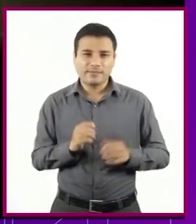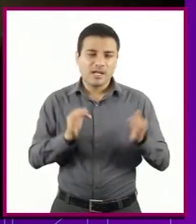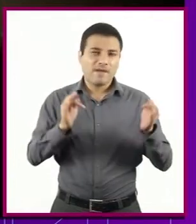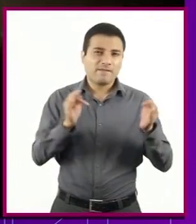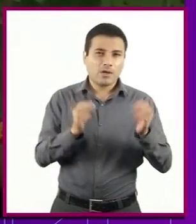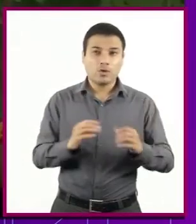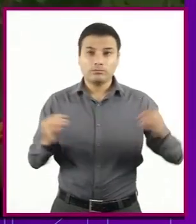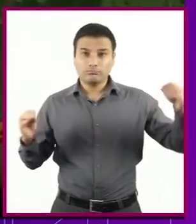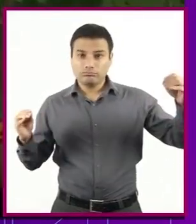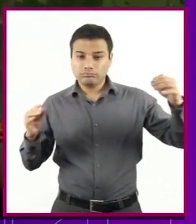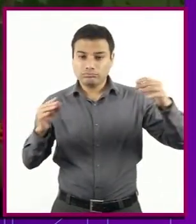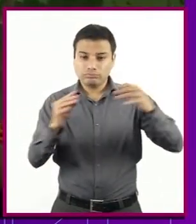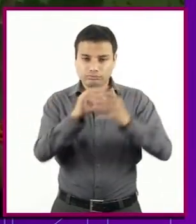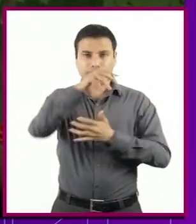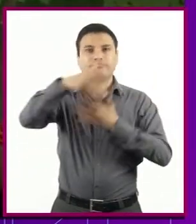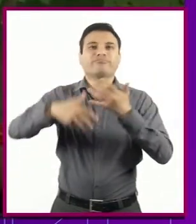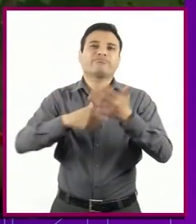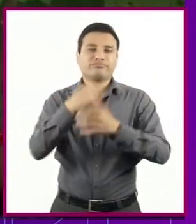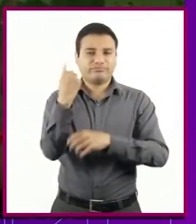las tierras altas.